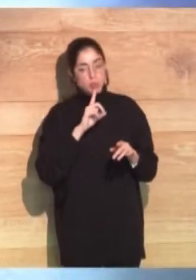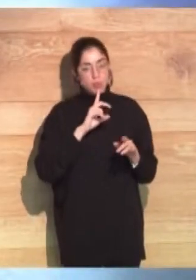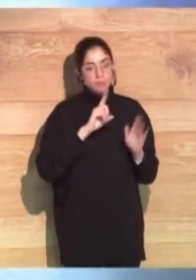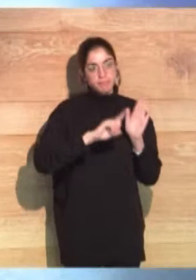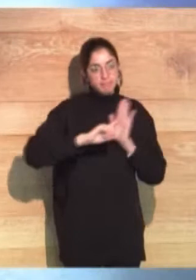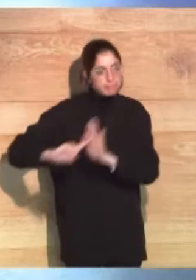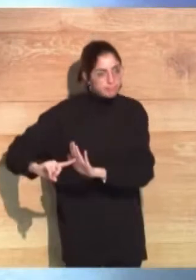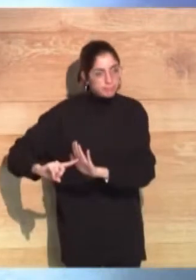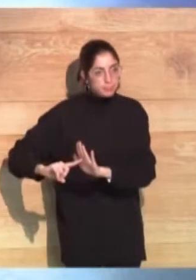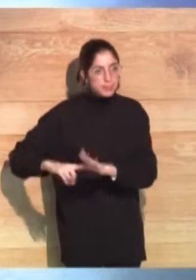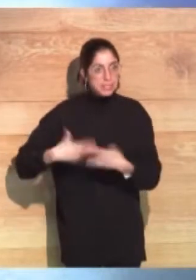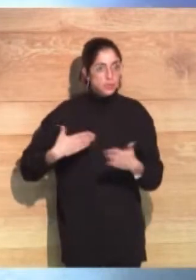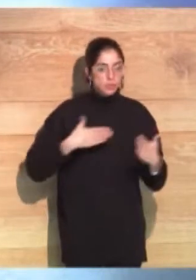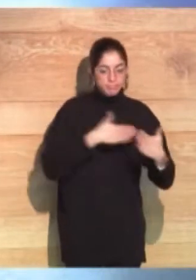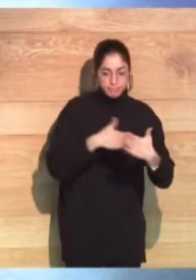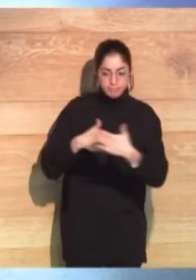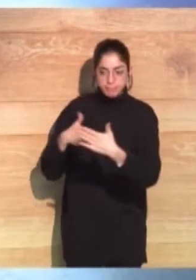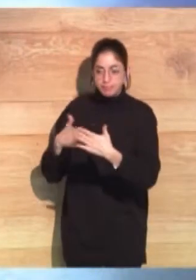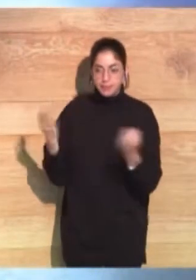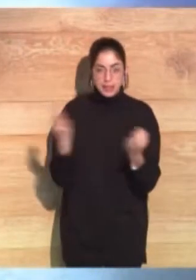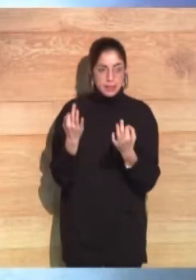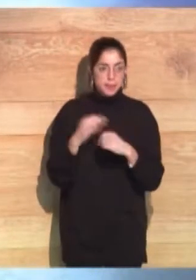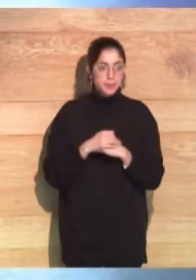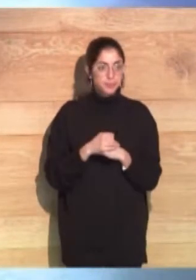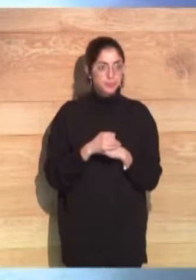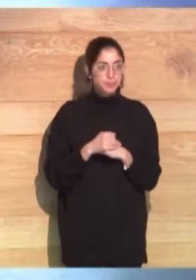enfrentar a estos obstáculos a lo largo de los años.